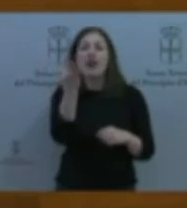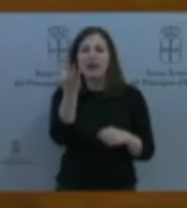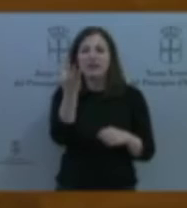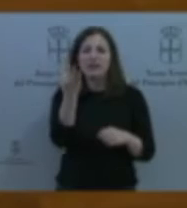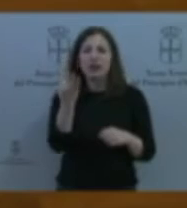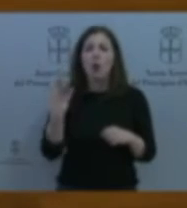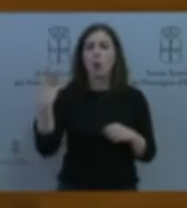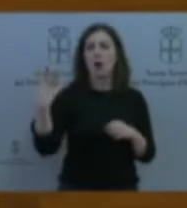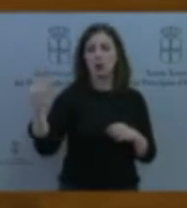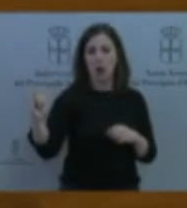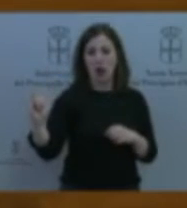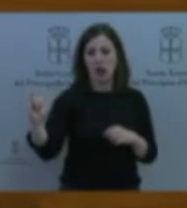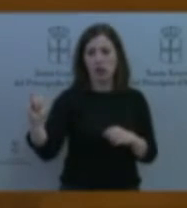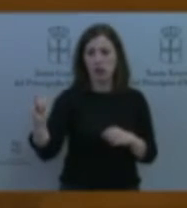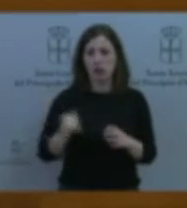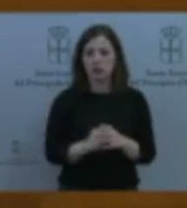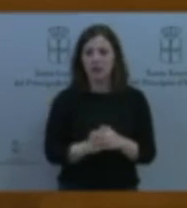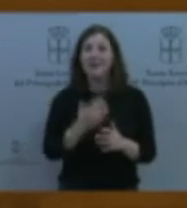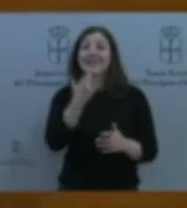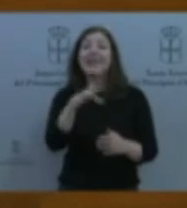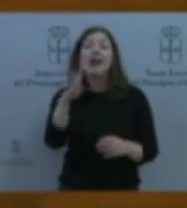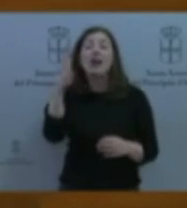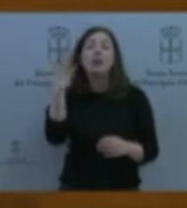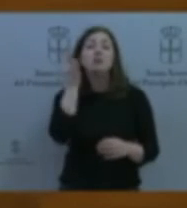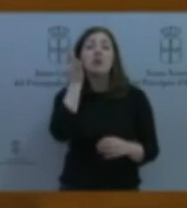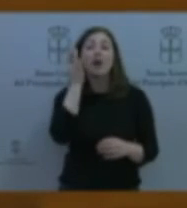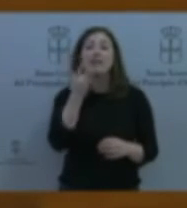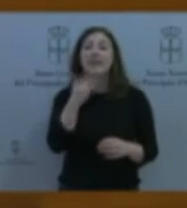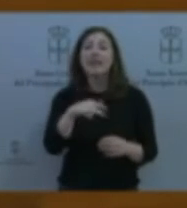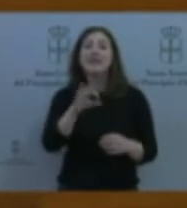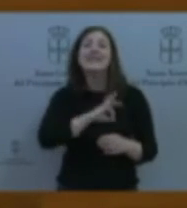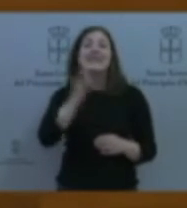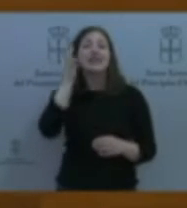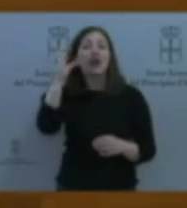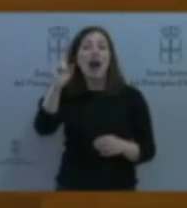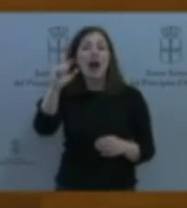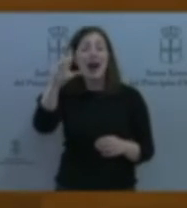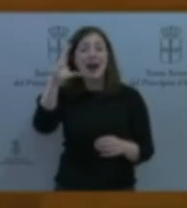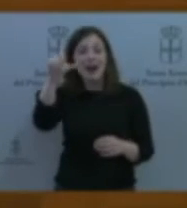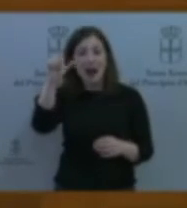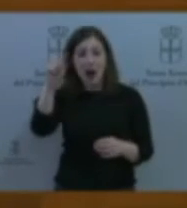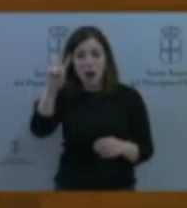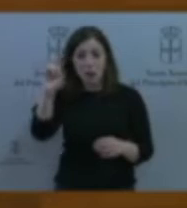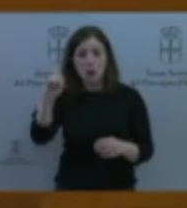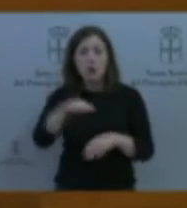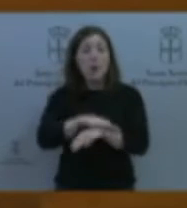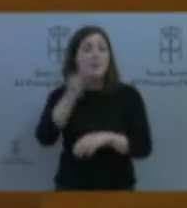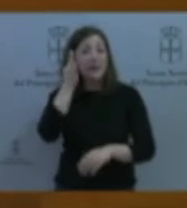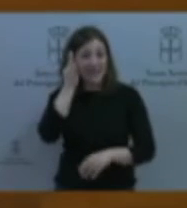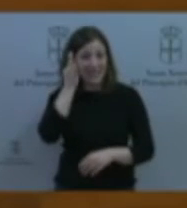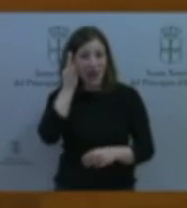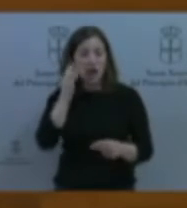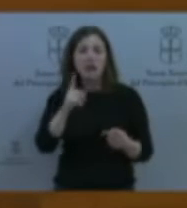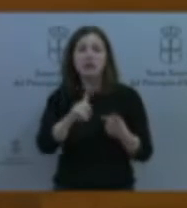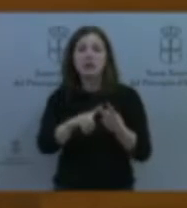señoras. La señora Calvo, que es ministra de Vicepresidencia y vicepresidenta segunda. la señora Calviño, que es ministra de